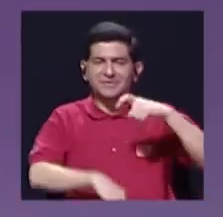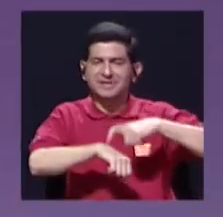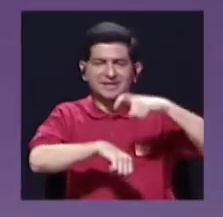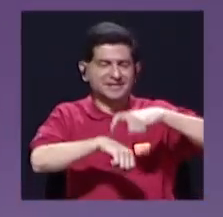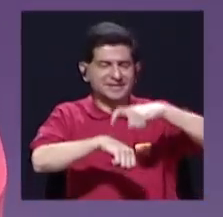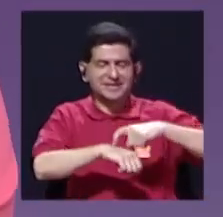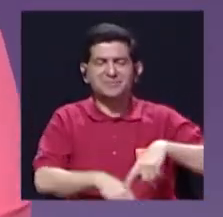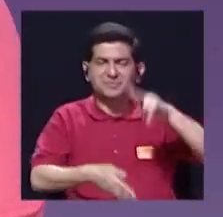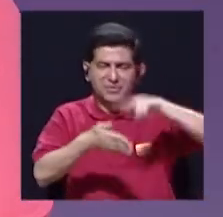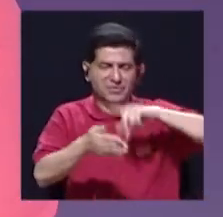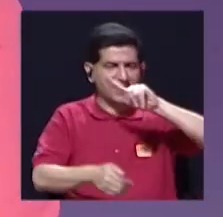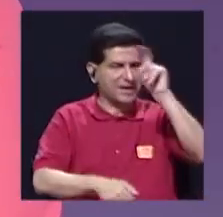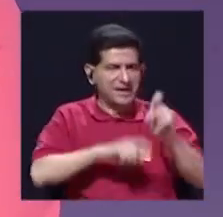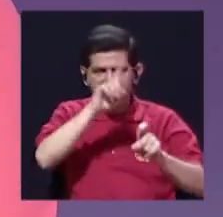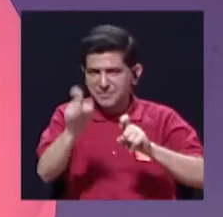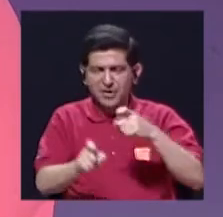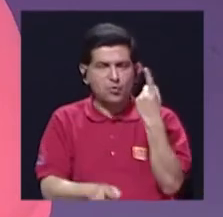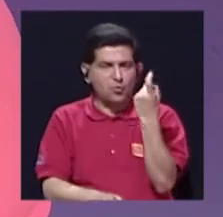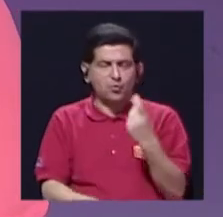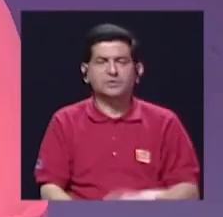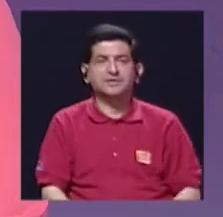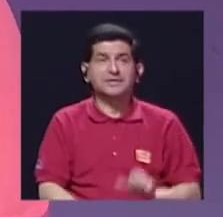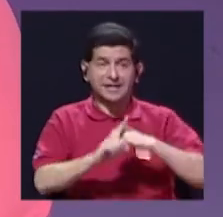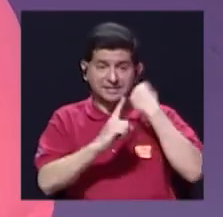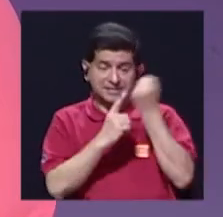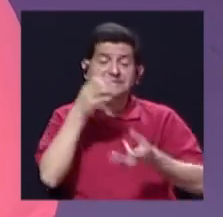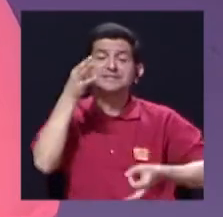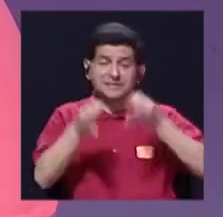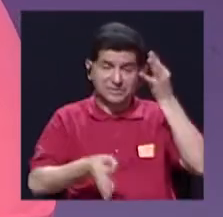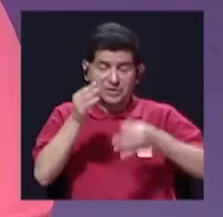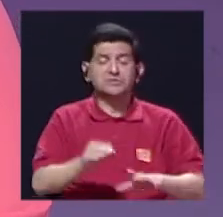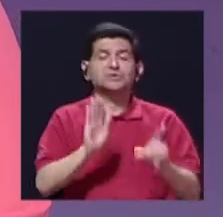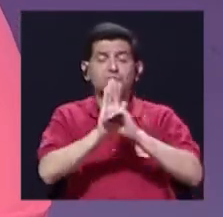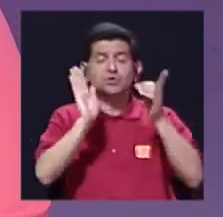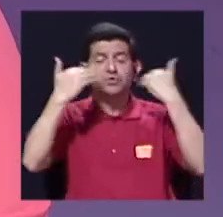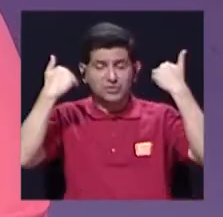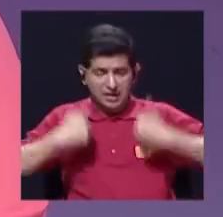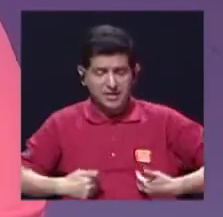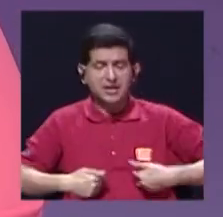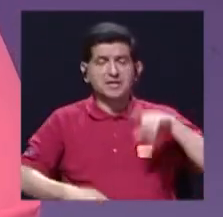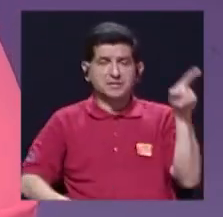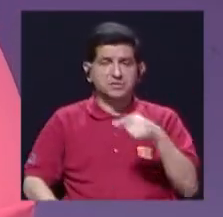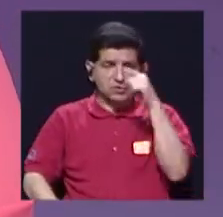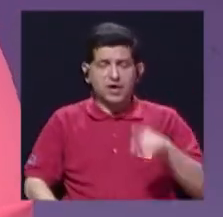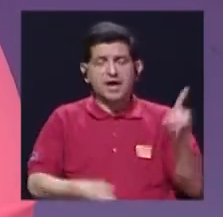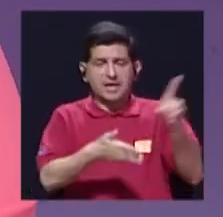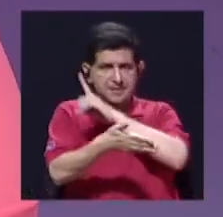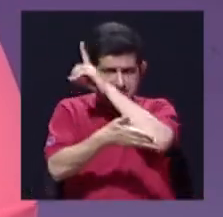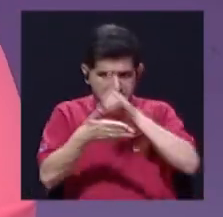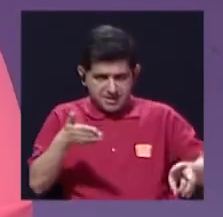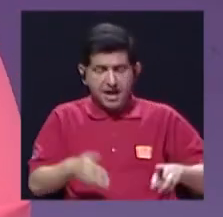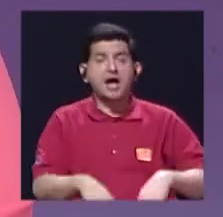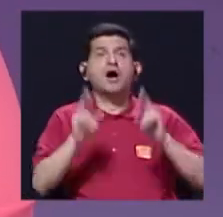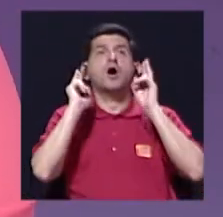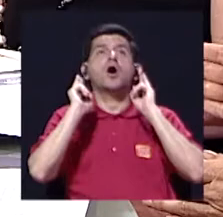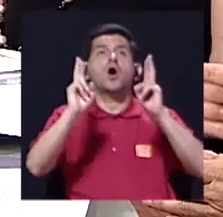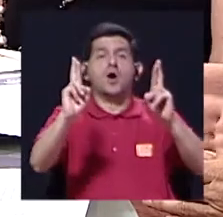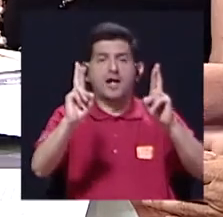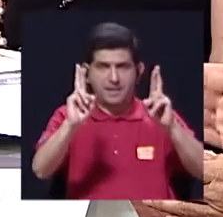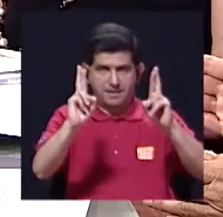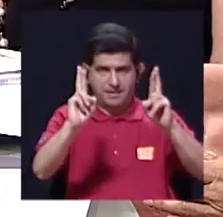leer las preguntas que quedan ahí. Definitivamente un asunto de justicia, de derechos humanos, de eliminación de la discriminación, y ojalá